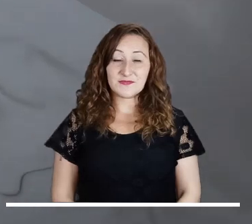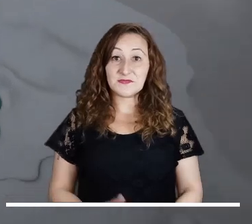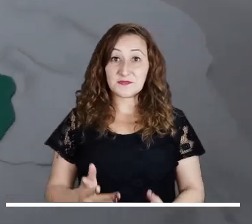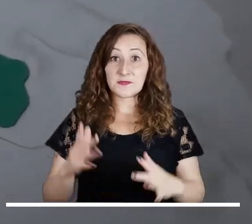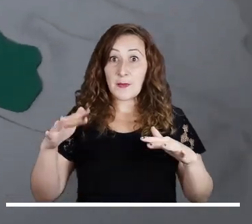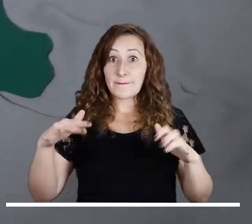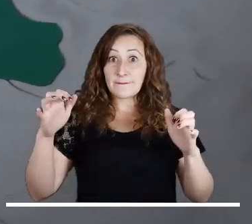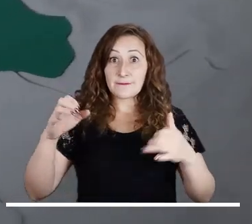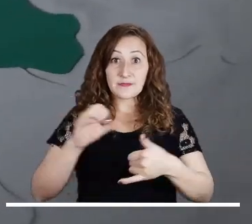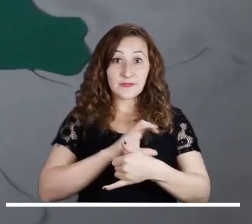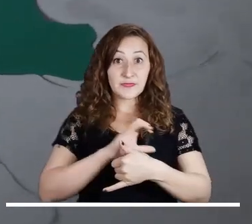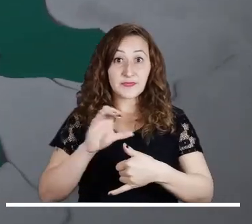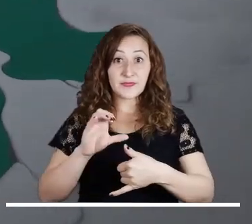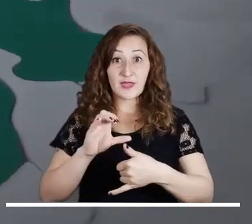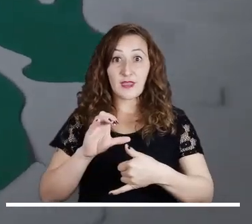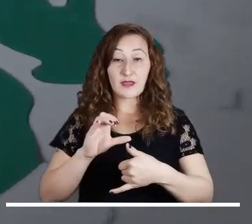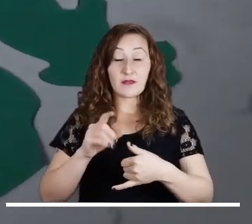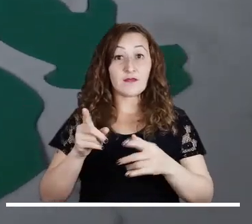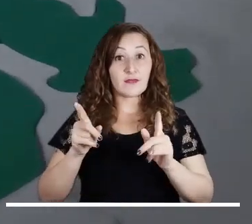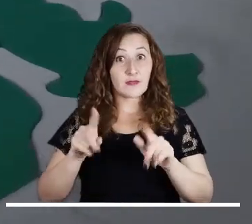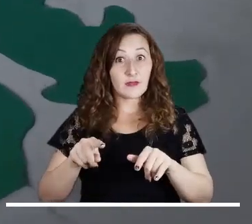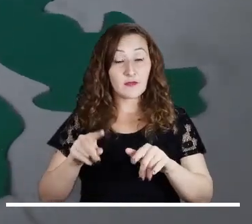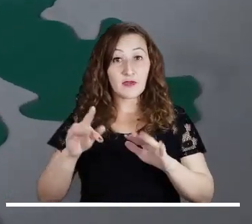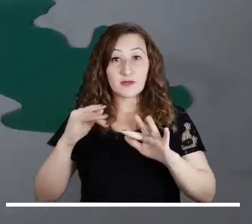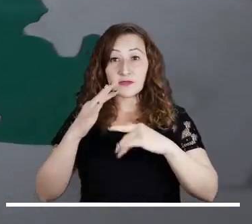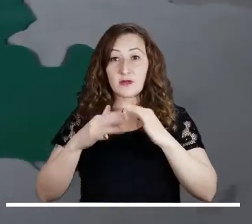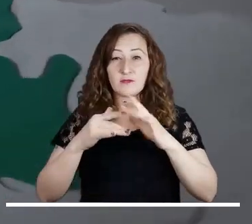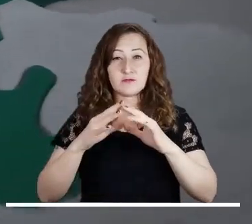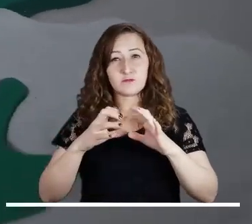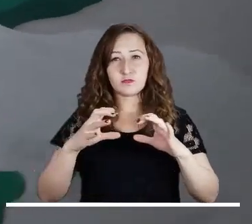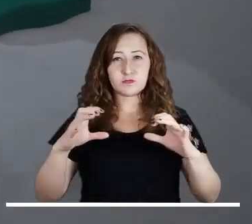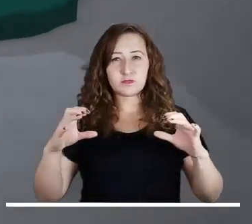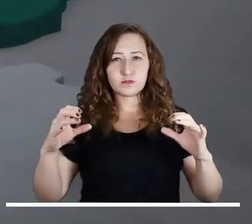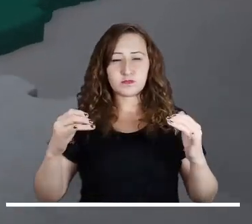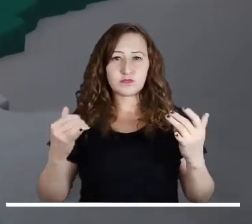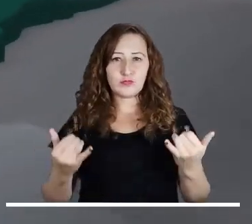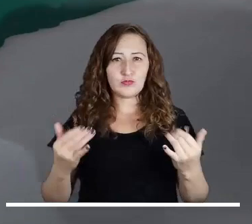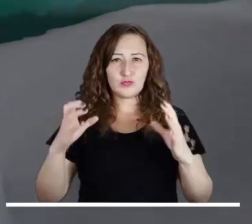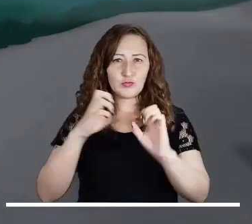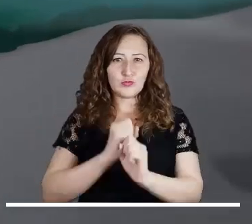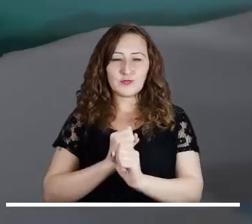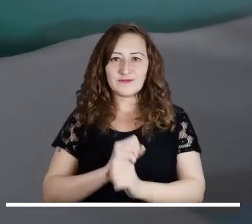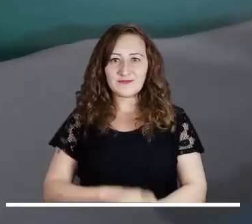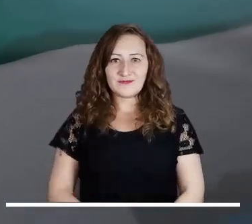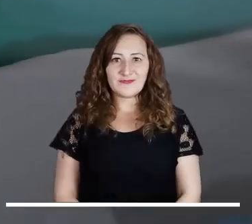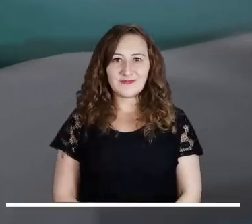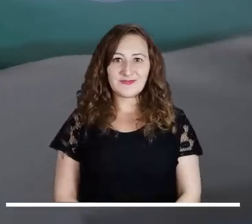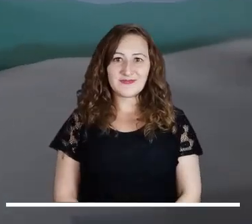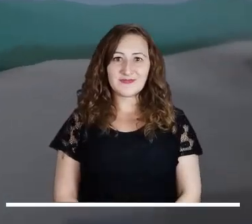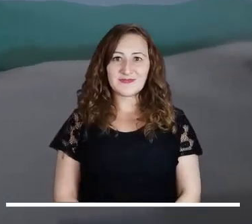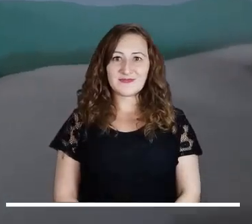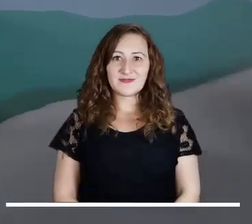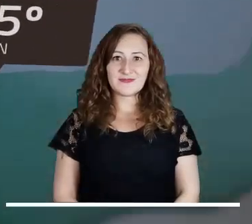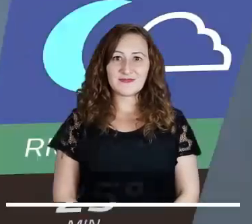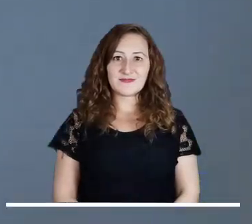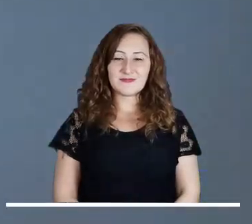Sigue predominando el tiempo seco en el Caribe colombiano, donde además se anticipa un cielo seminublado durante la jornada.